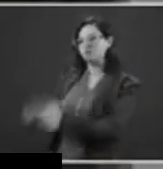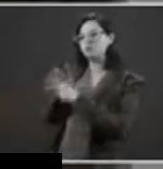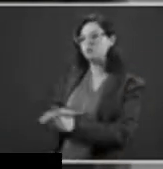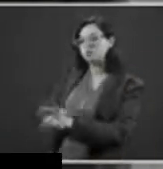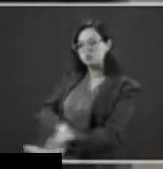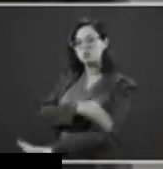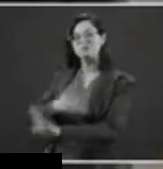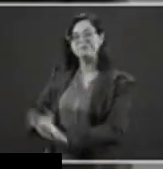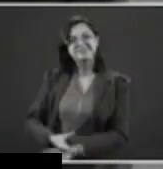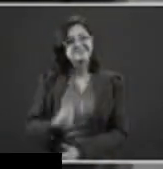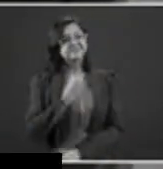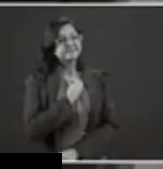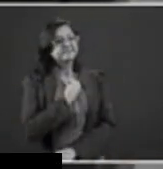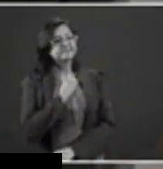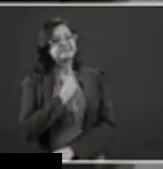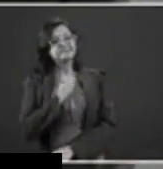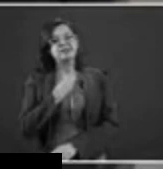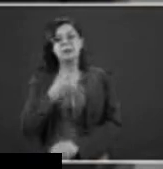denunciamos